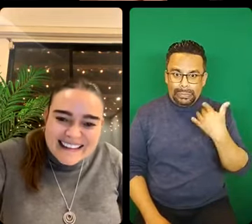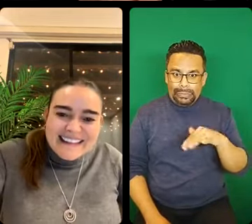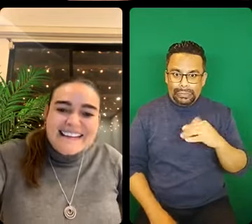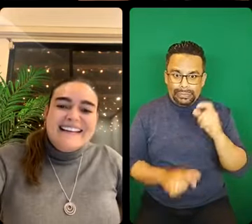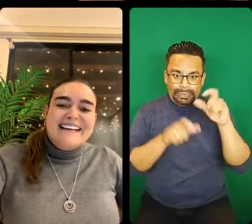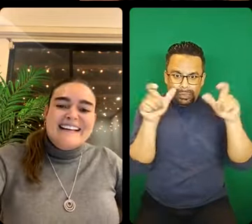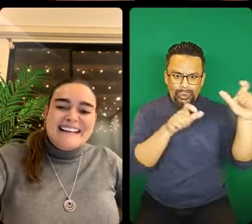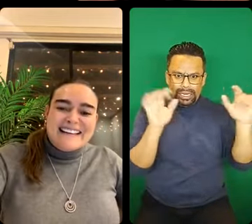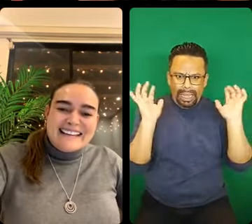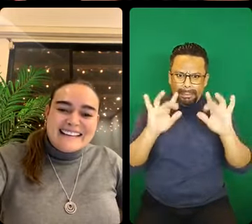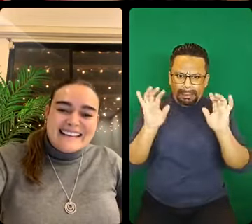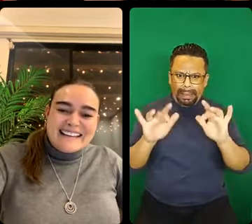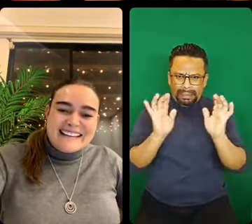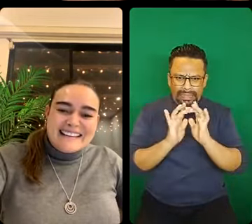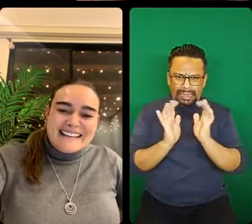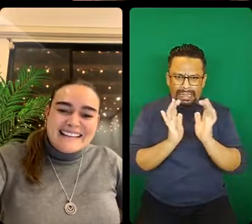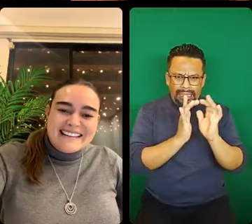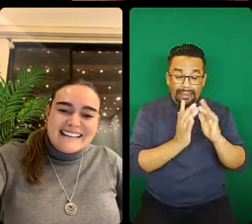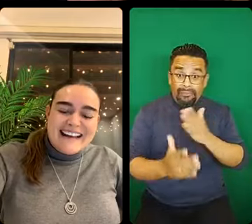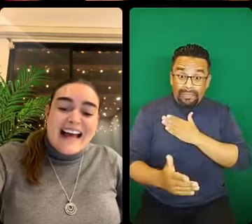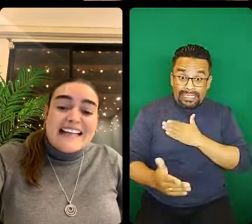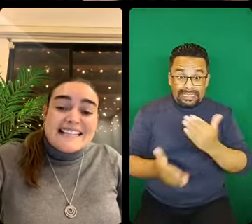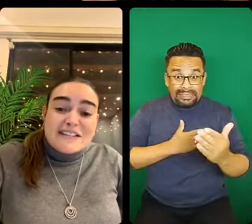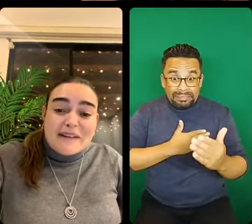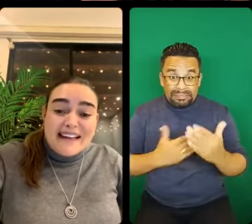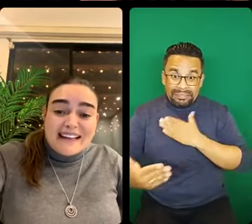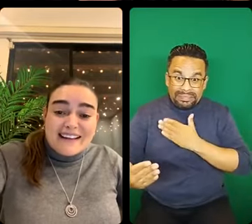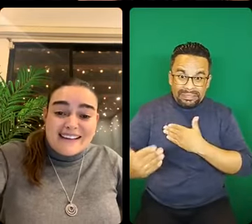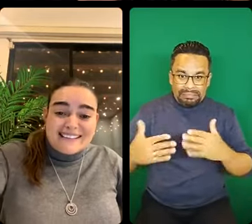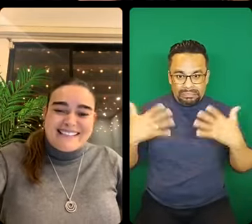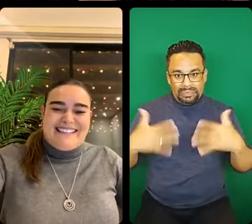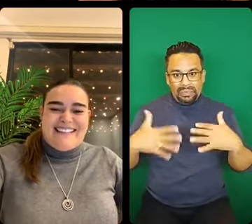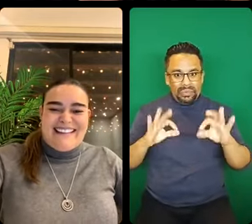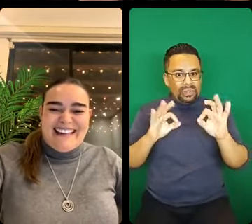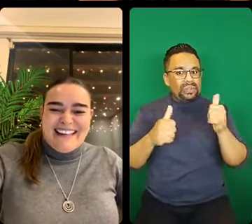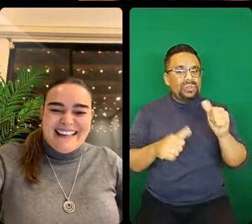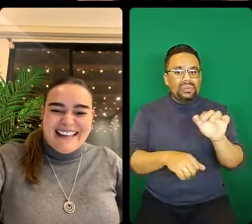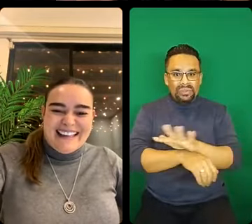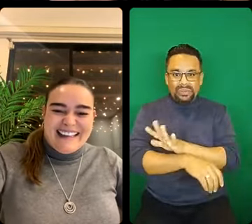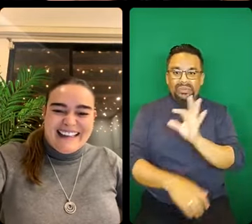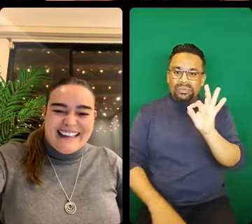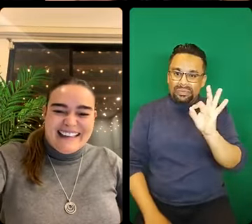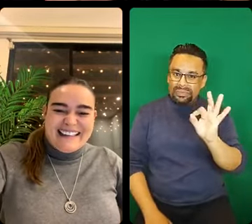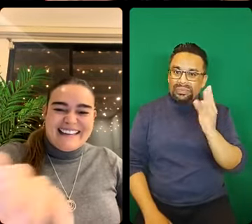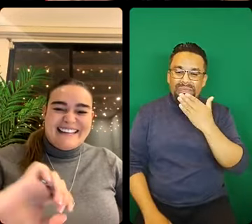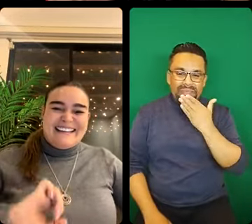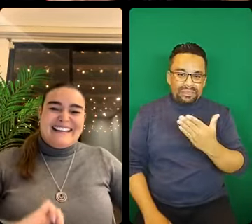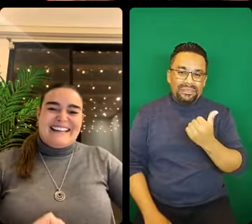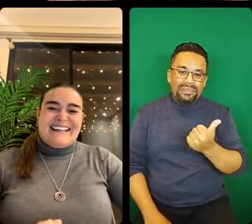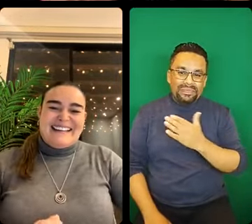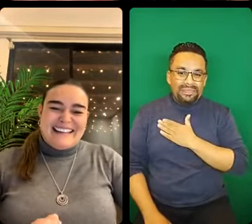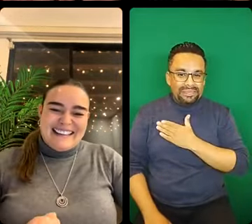conectada felicitando a los demás. ¡Qué emoción! De verdad, los felicito.